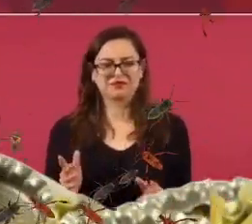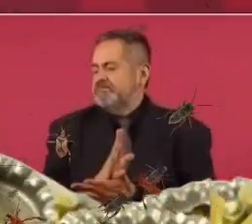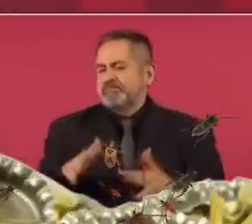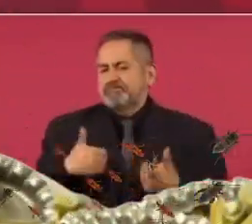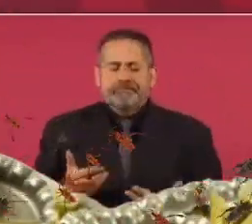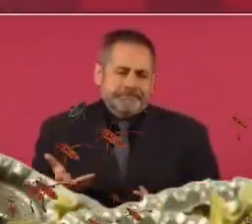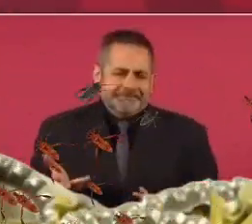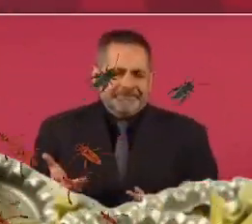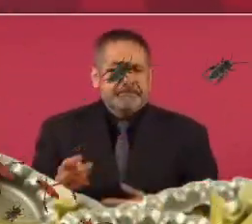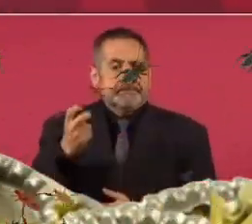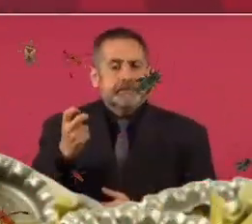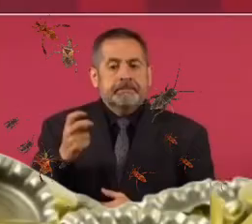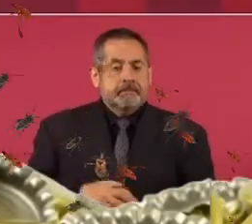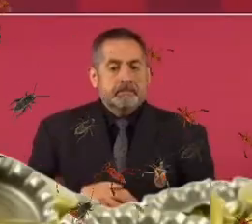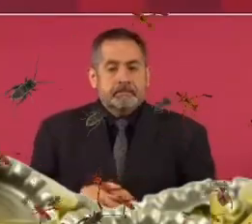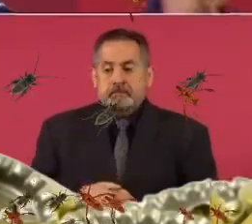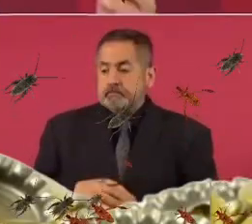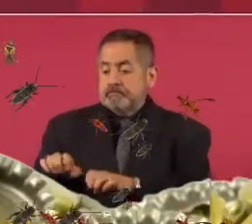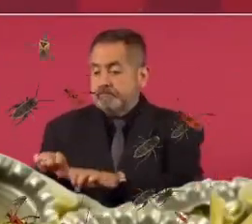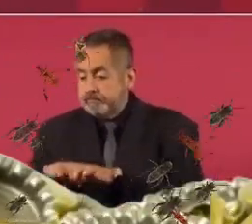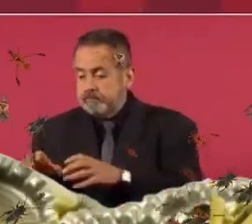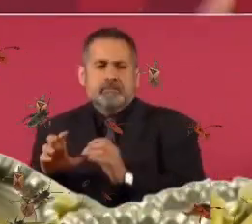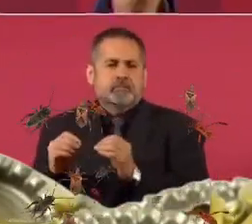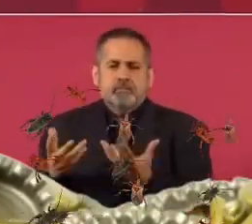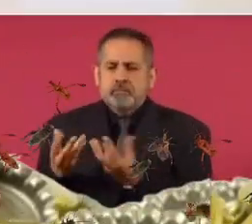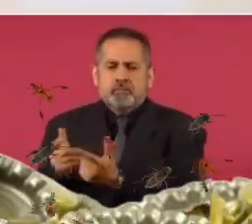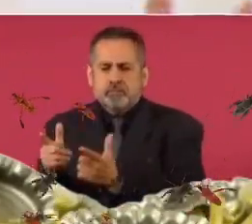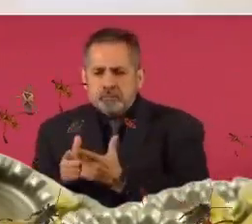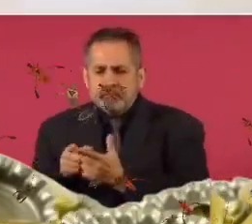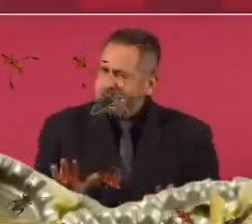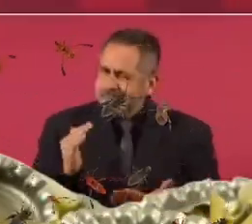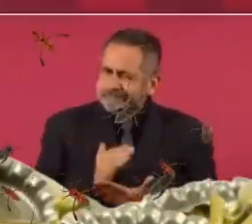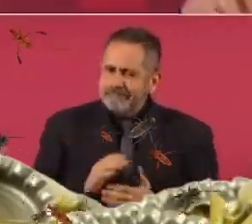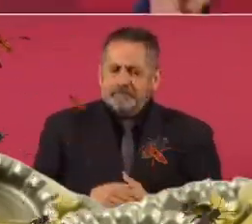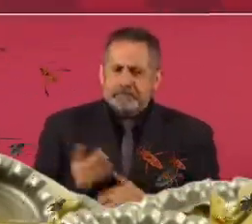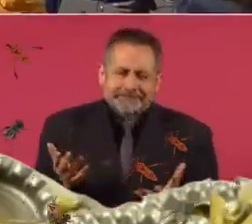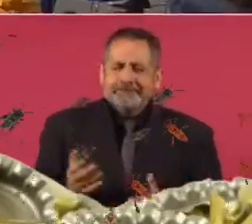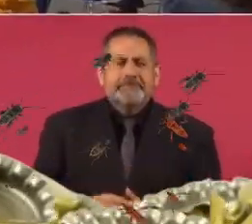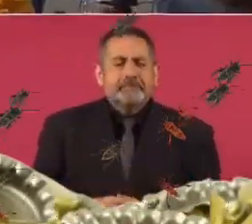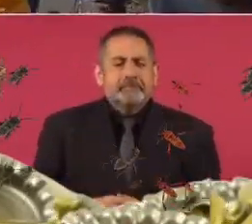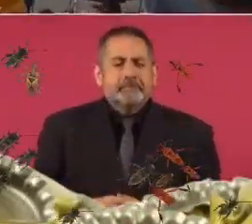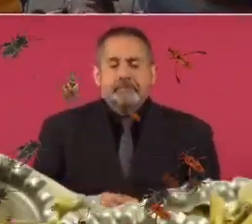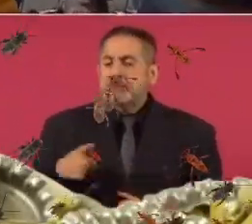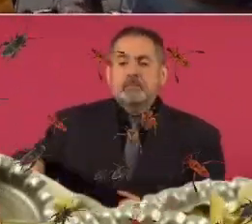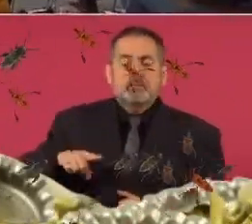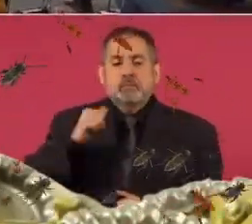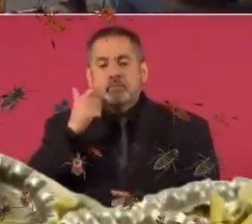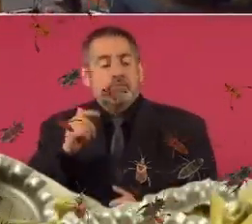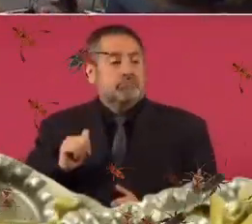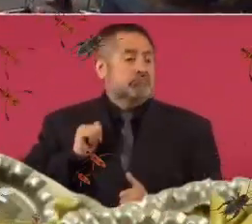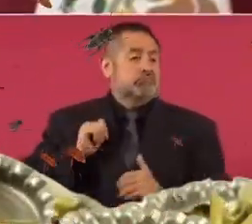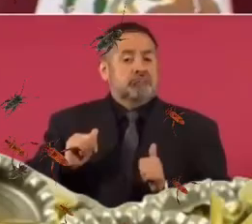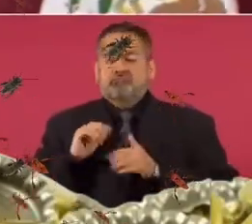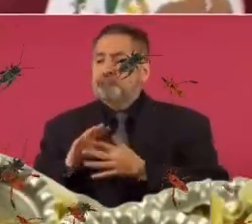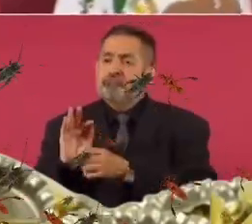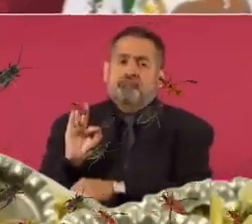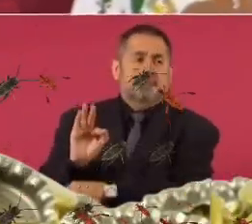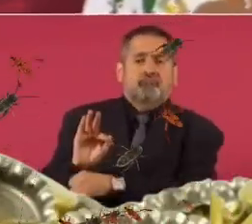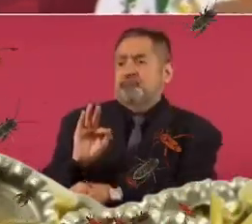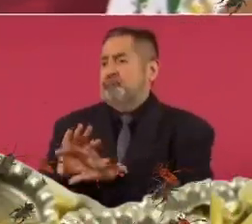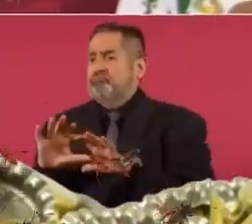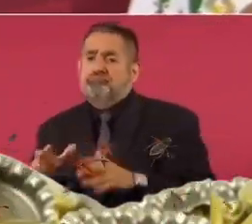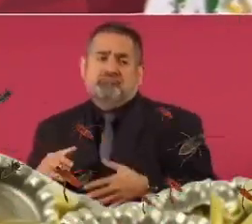ataques, y a los equipos o simpatizantes, pues que también los ayuden comportándose, que no quieran aparecer como los